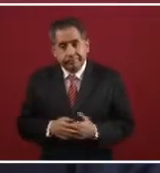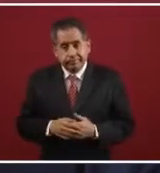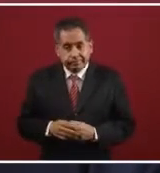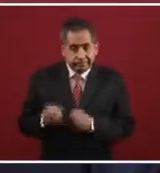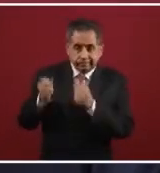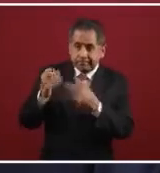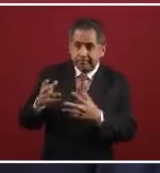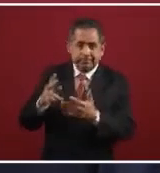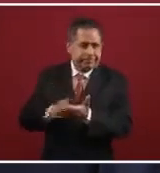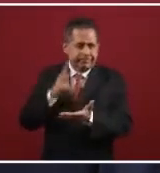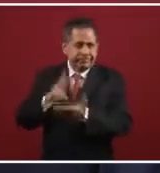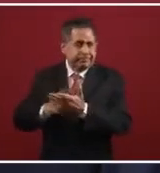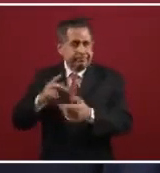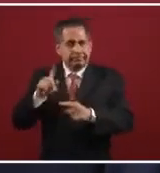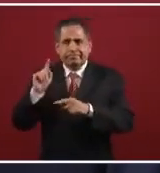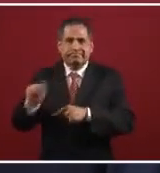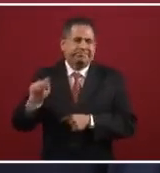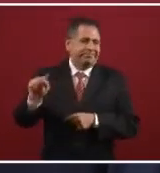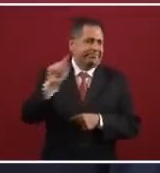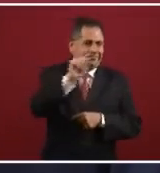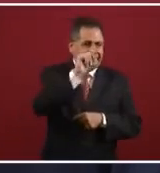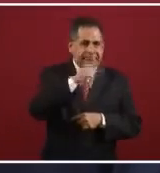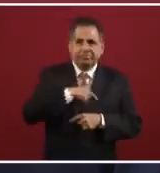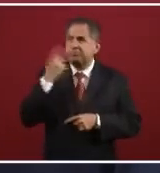muchos casos.